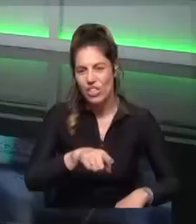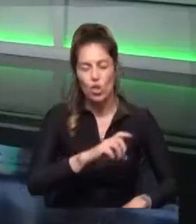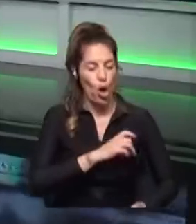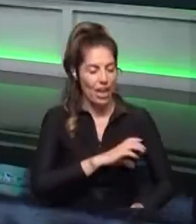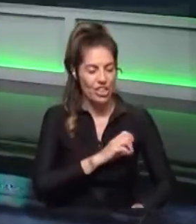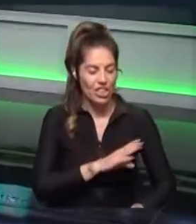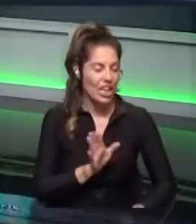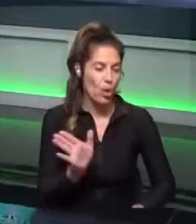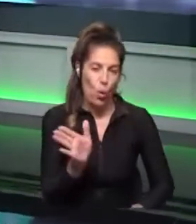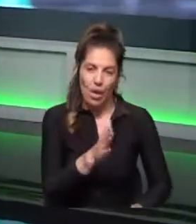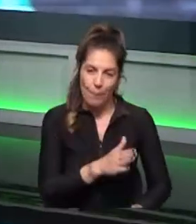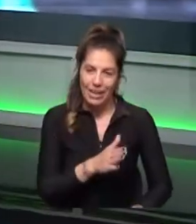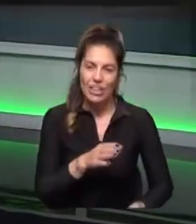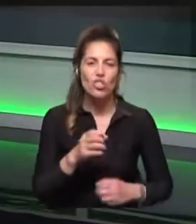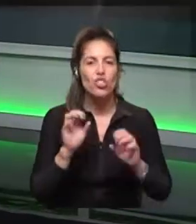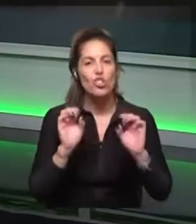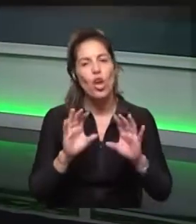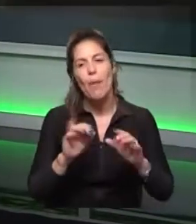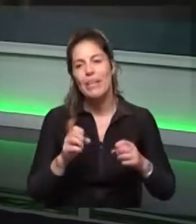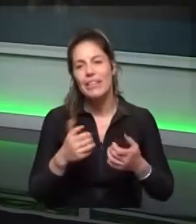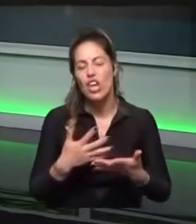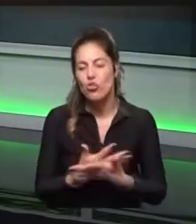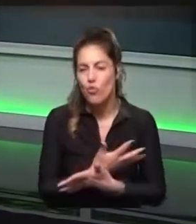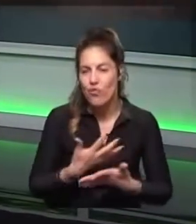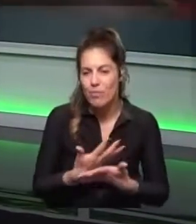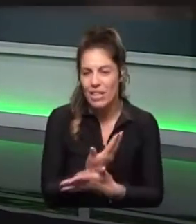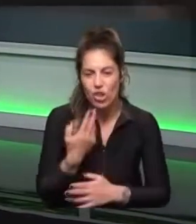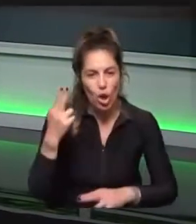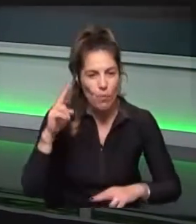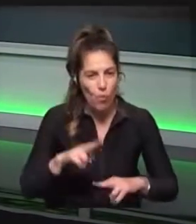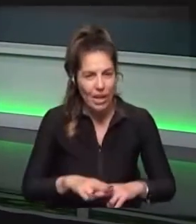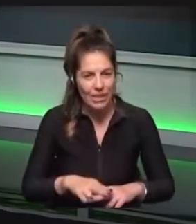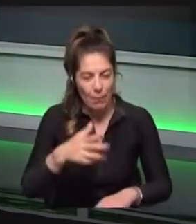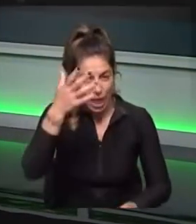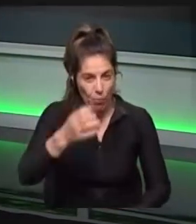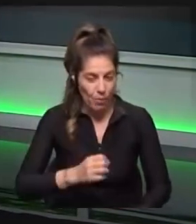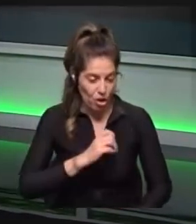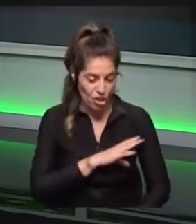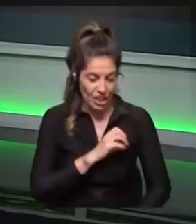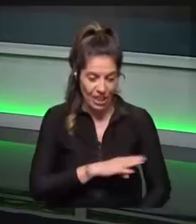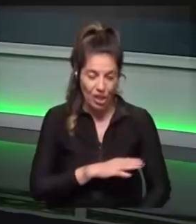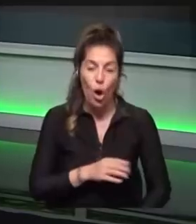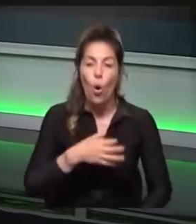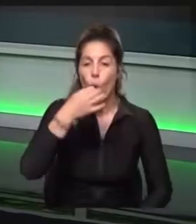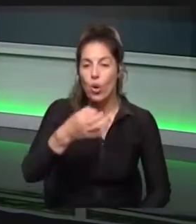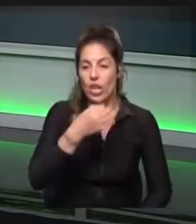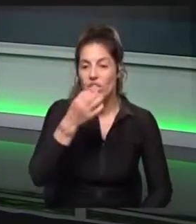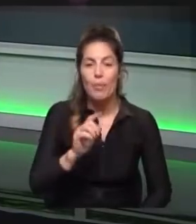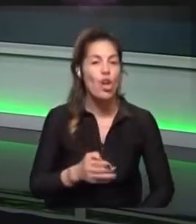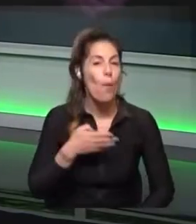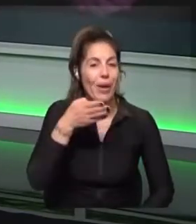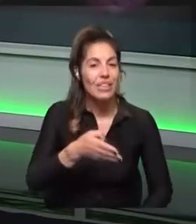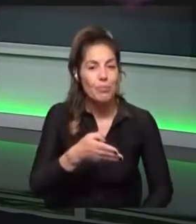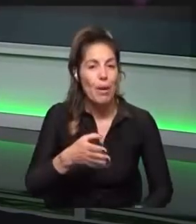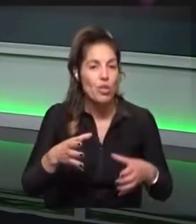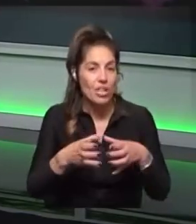ni en ninguna parte que solo trajo sufrimiento y muerte para el pueblo chileno en una ceremonia que tuvo sus polémicas no participaron en el sector vamos